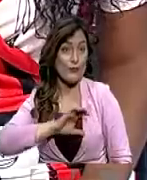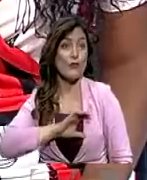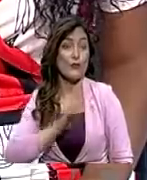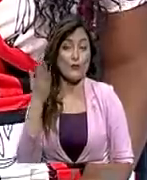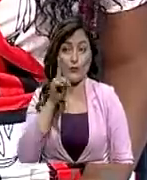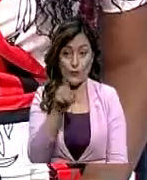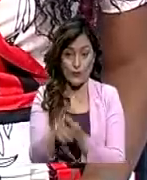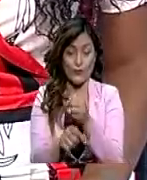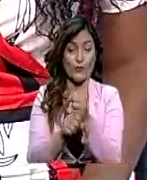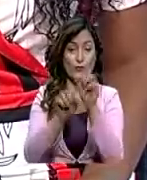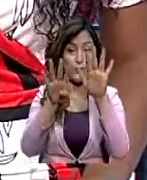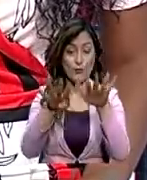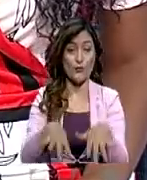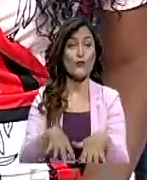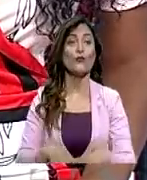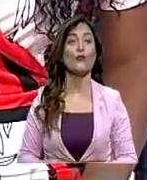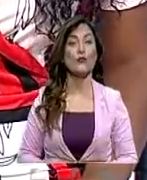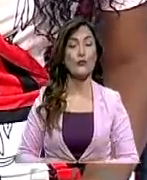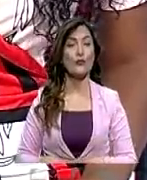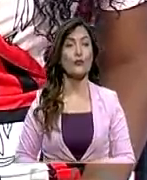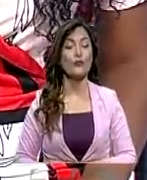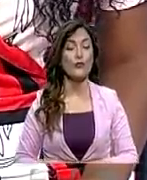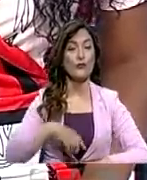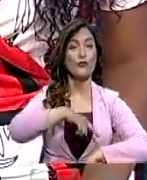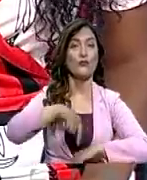hace 1 año y 9 meses. Durante todo este